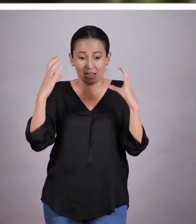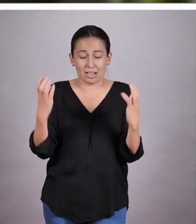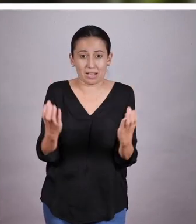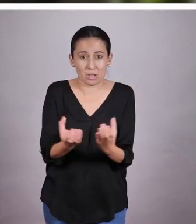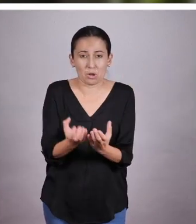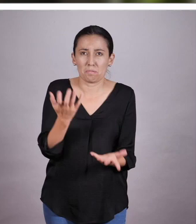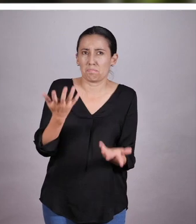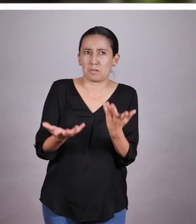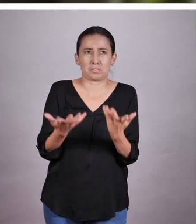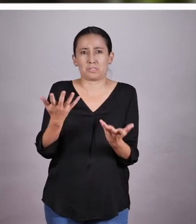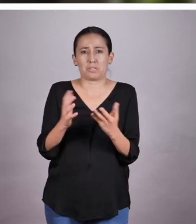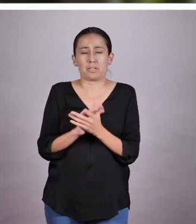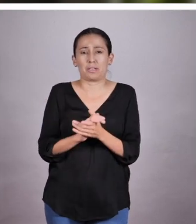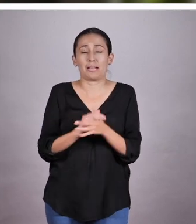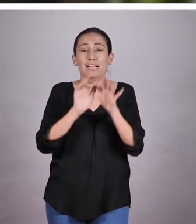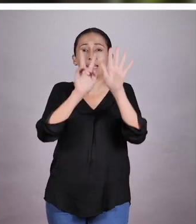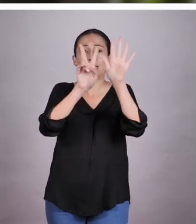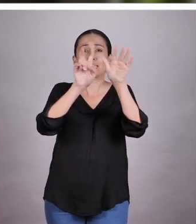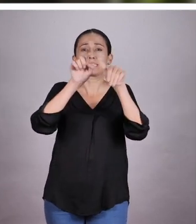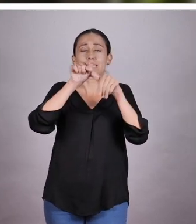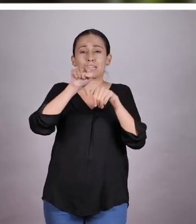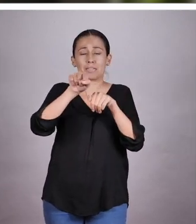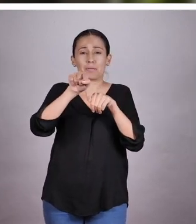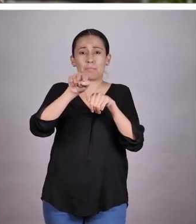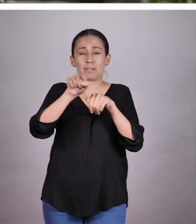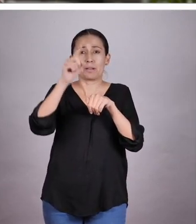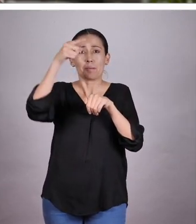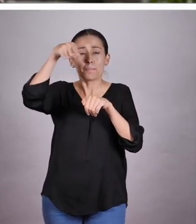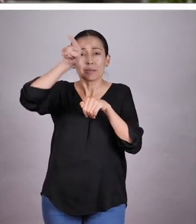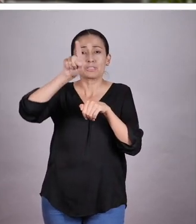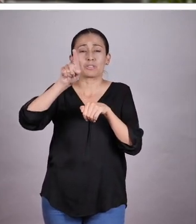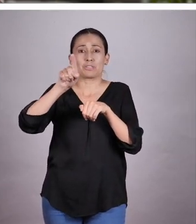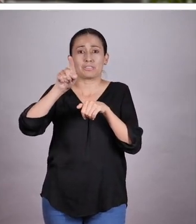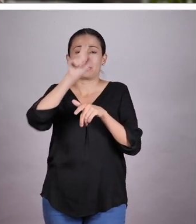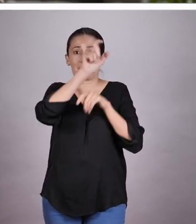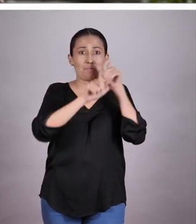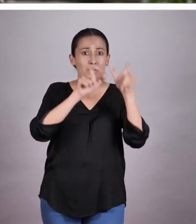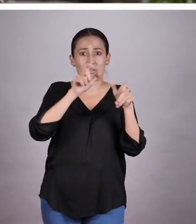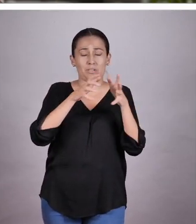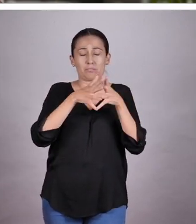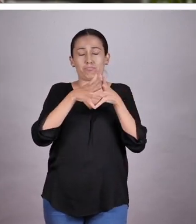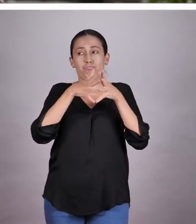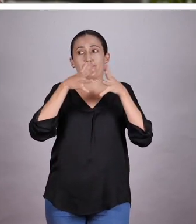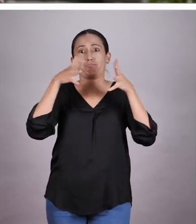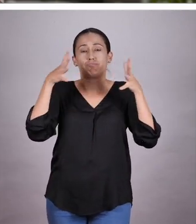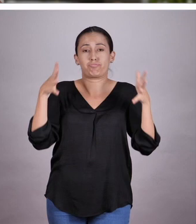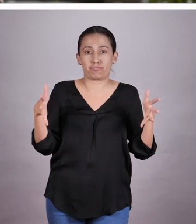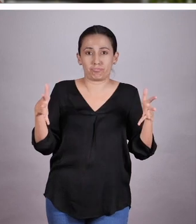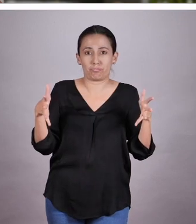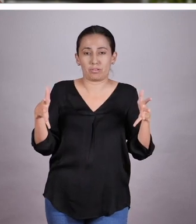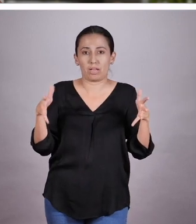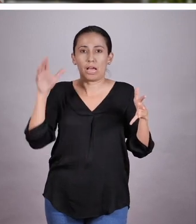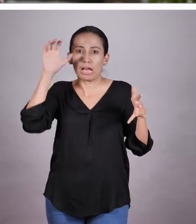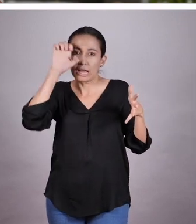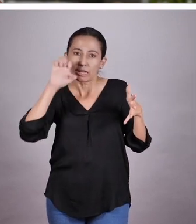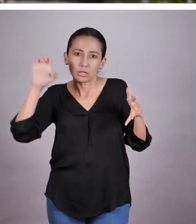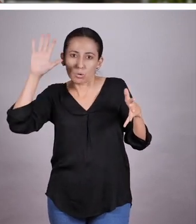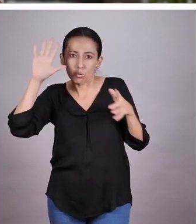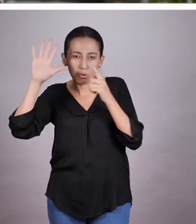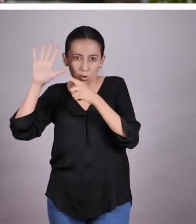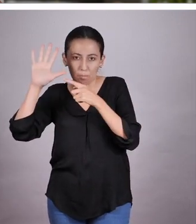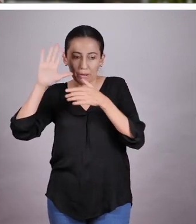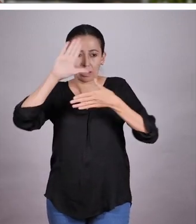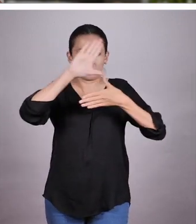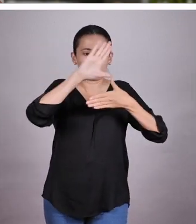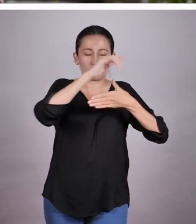vivimos alrededor de 7.000 millones de personas. ¡Un montón! Pero no es lo mismo vivir en Europa que vivir en